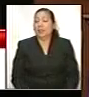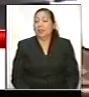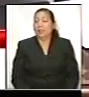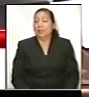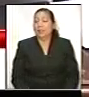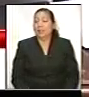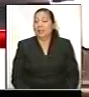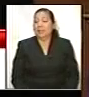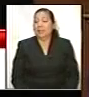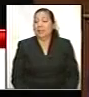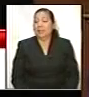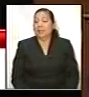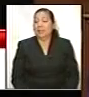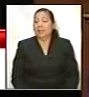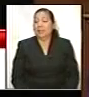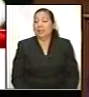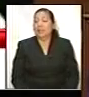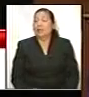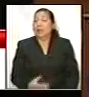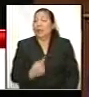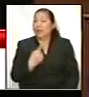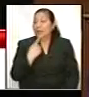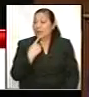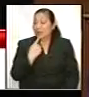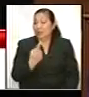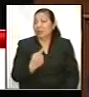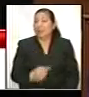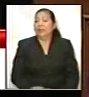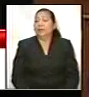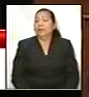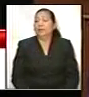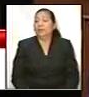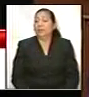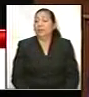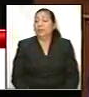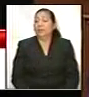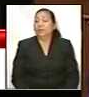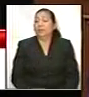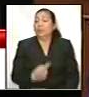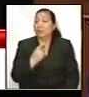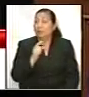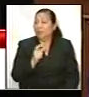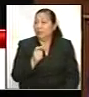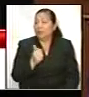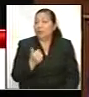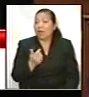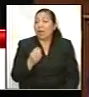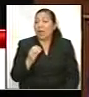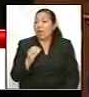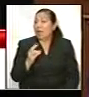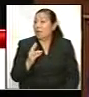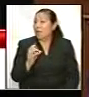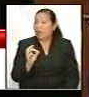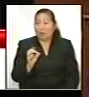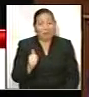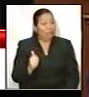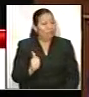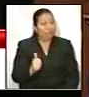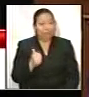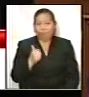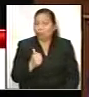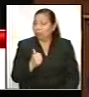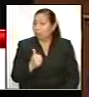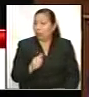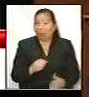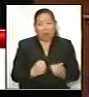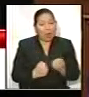Tiempo adicional. Quiero decir además que, como lo he venido conversando con Alberto, Ácora siempre ha sido un pueblo que siempre